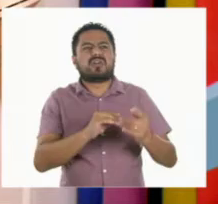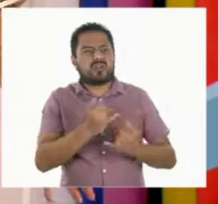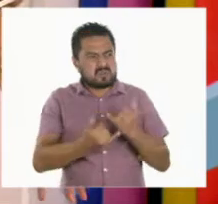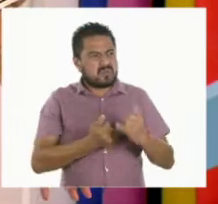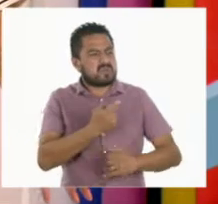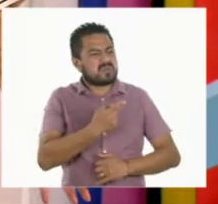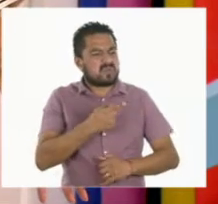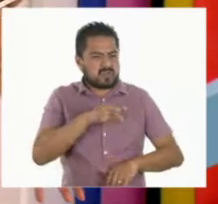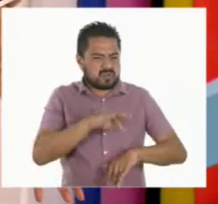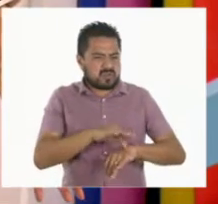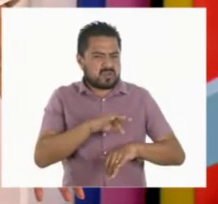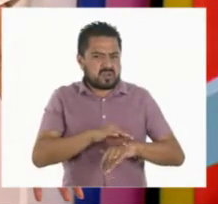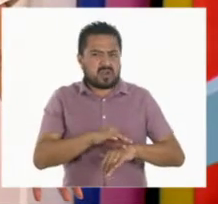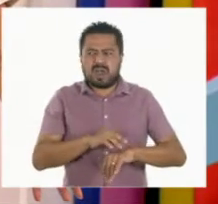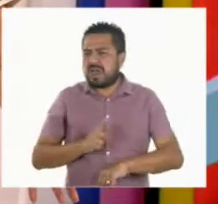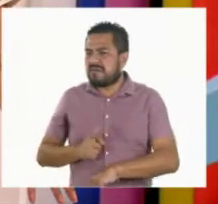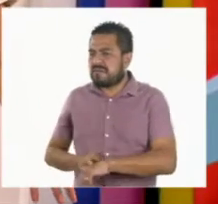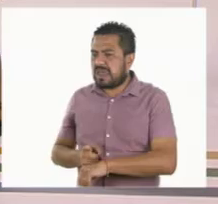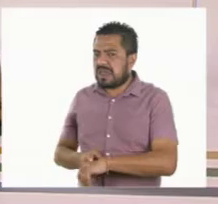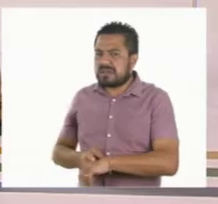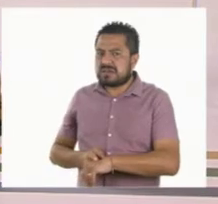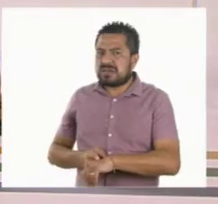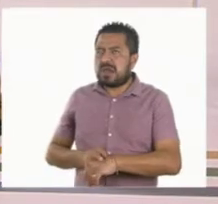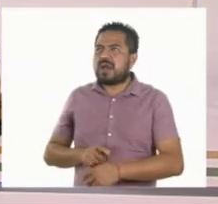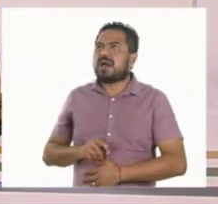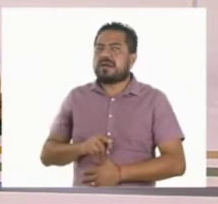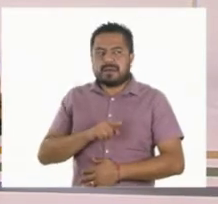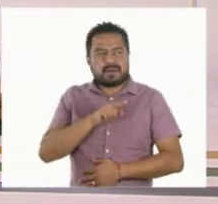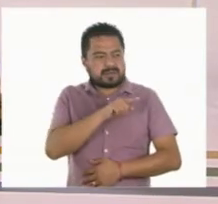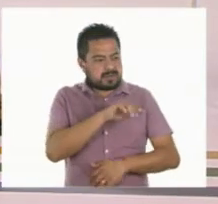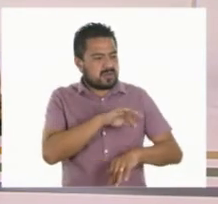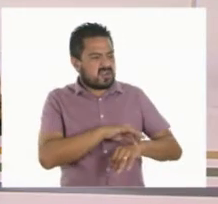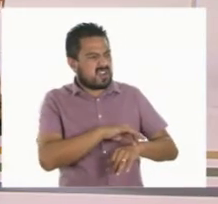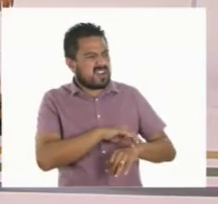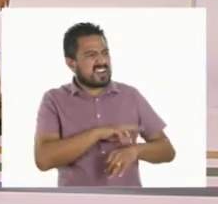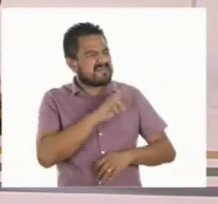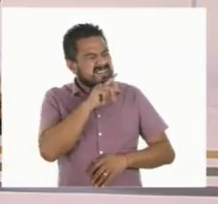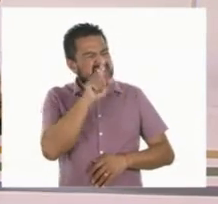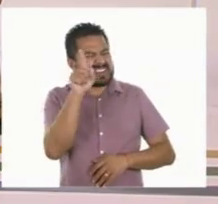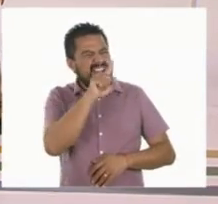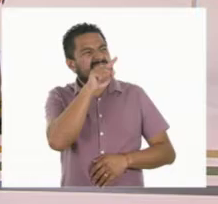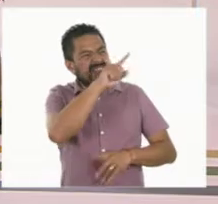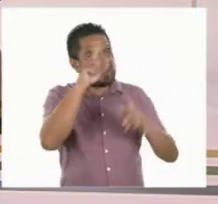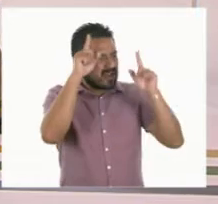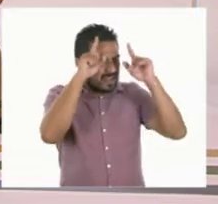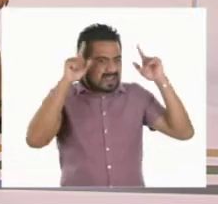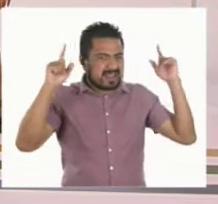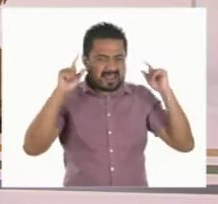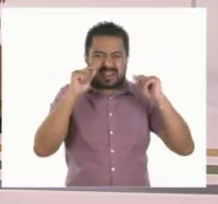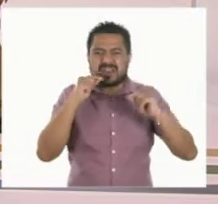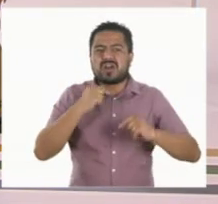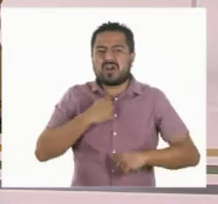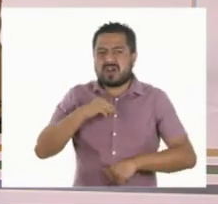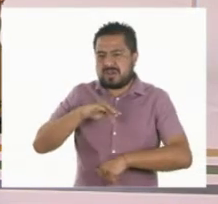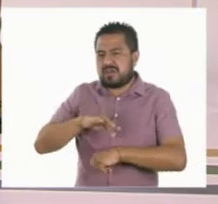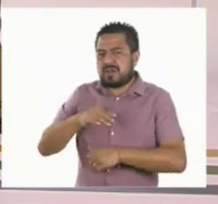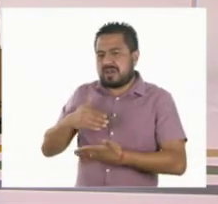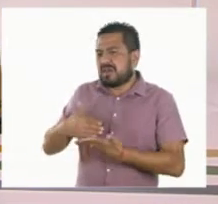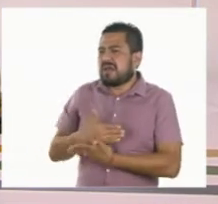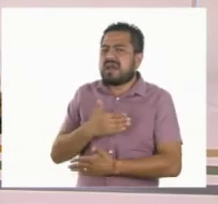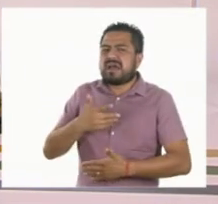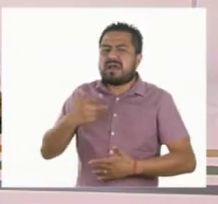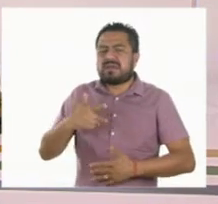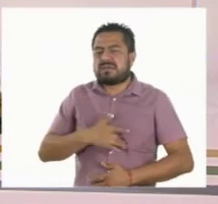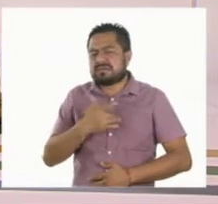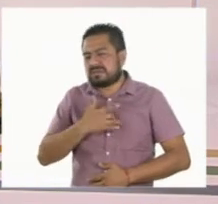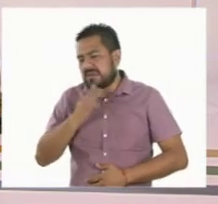al doctor y al enfermo? ¿No? Sí. Y entonces tú eres la doctora, tú eres la enfermera y yo soy el paciente que se siente mal. Y